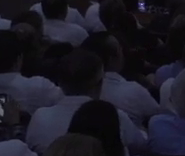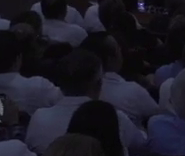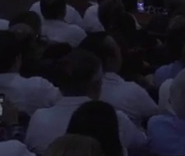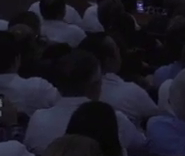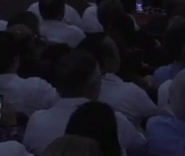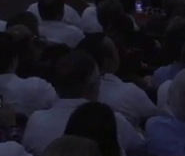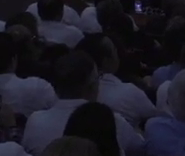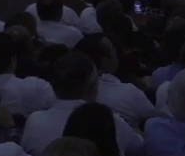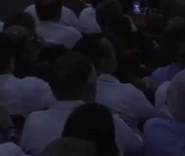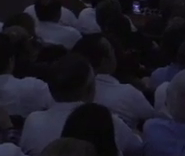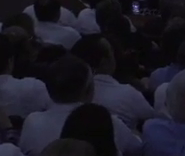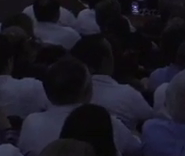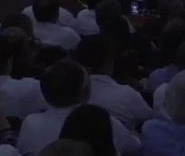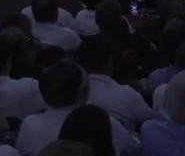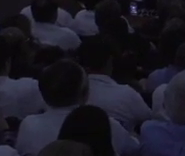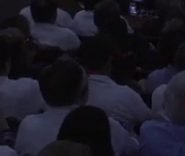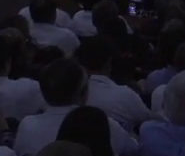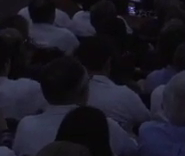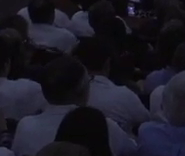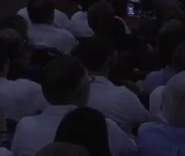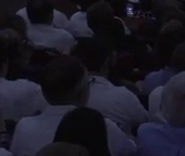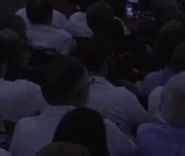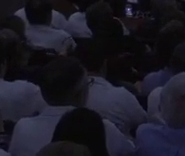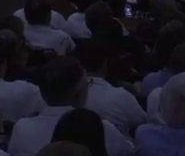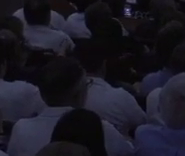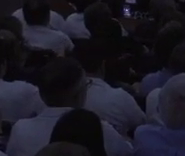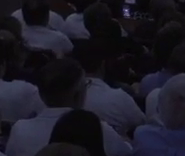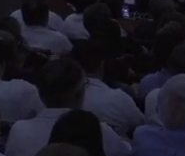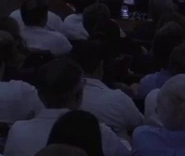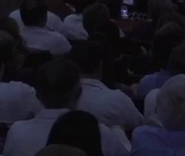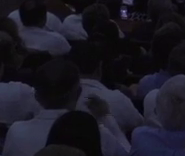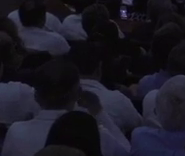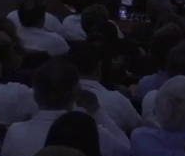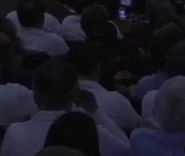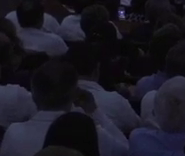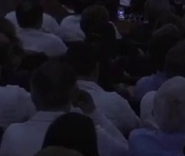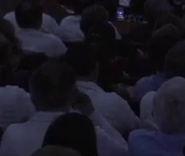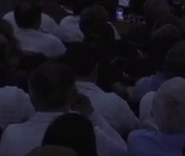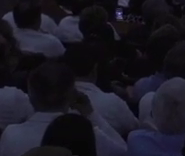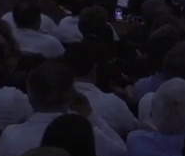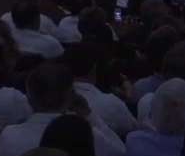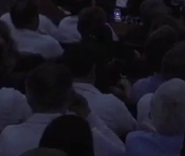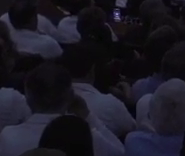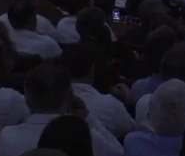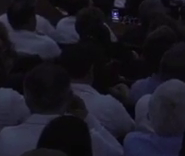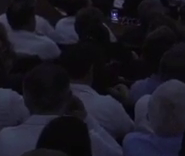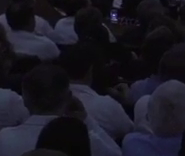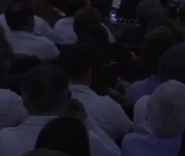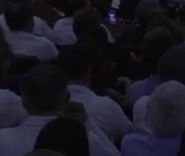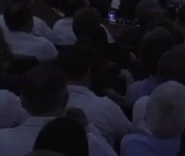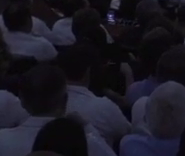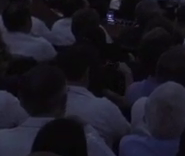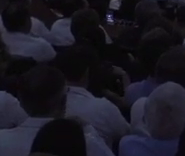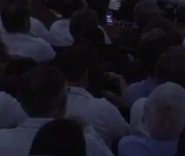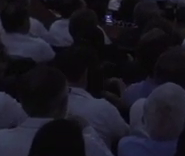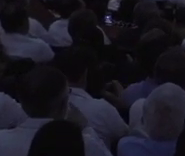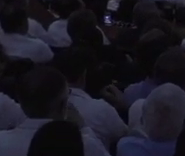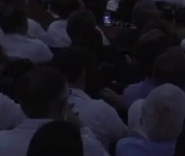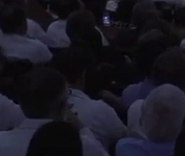A continuación, el gobernador del estado de Baja California Sur, Carlos Mendoza Davis, nos dirigirá su mensaje.